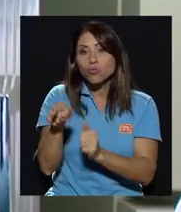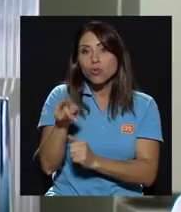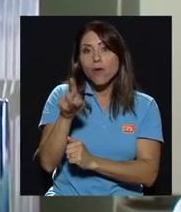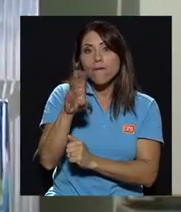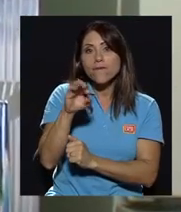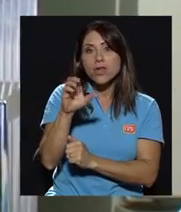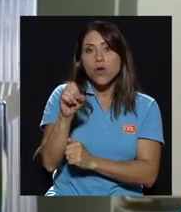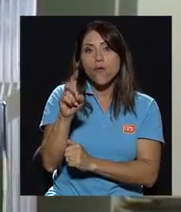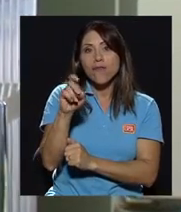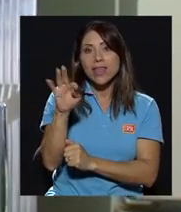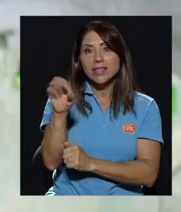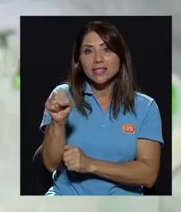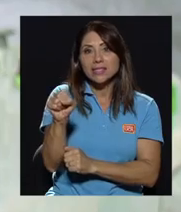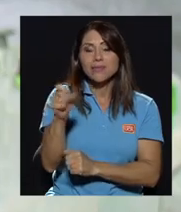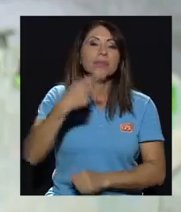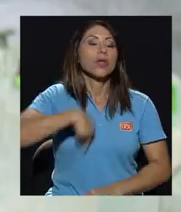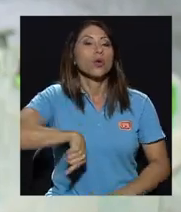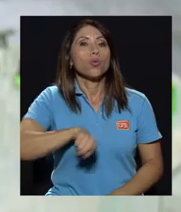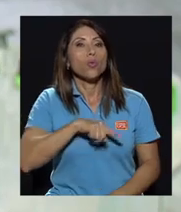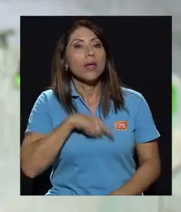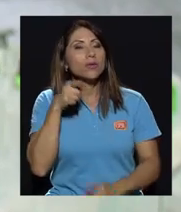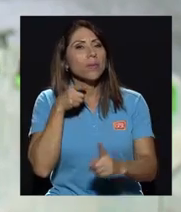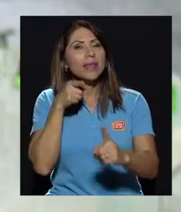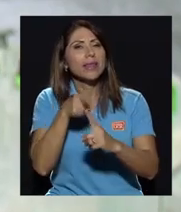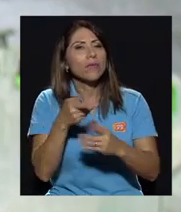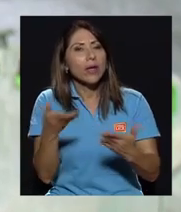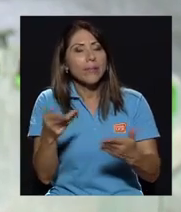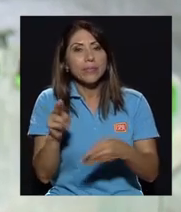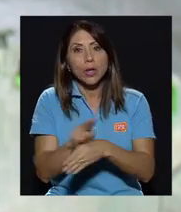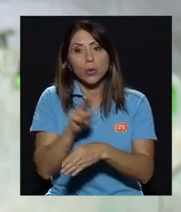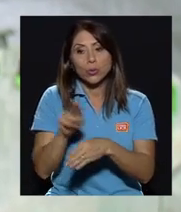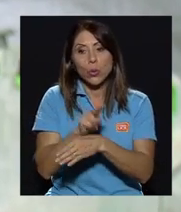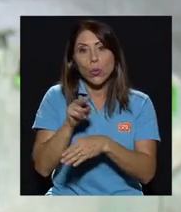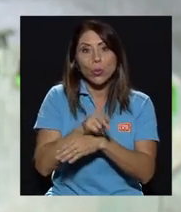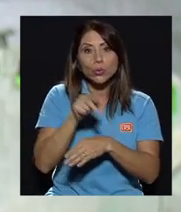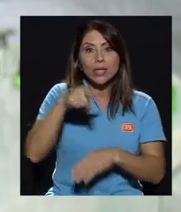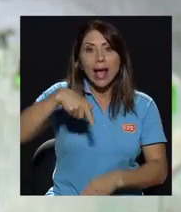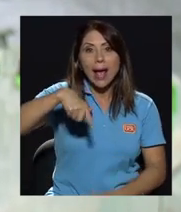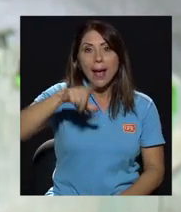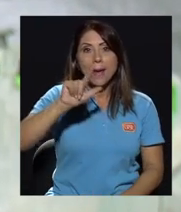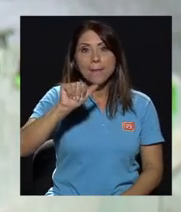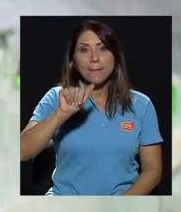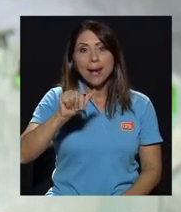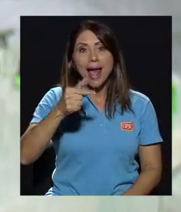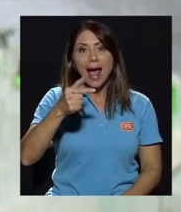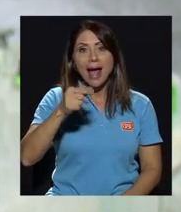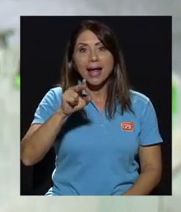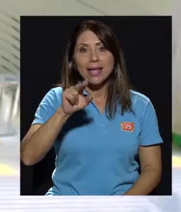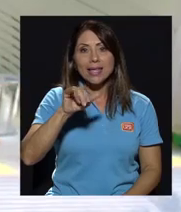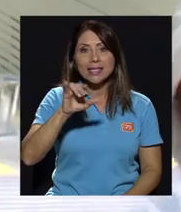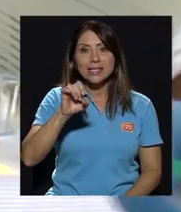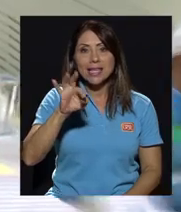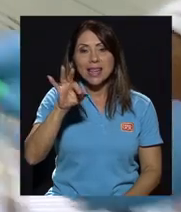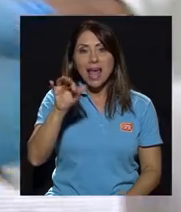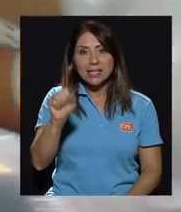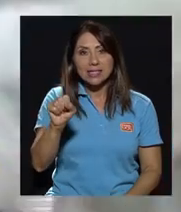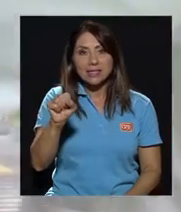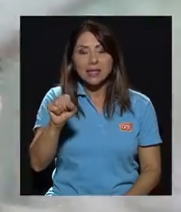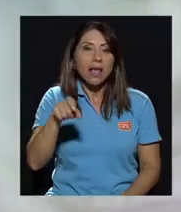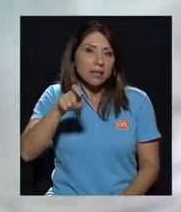betts nuestro objetivo es que se dé este uso de los plaguicidas que es necesario para